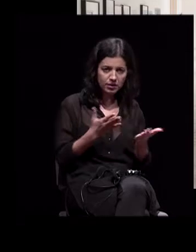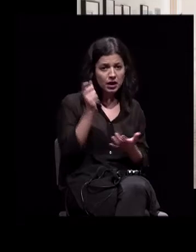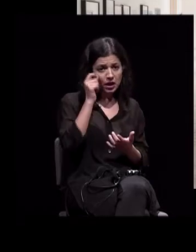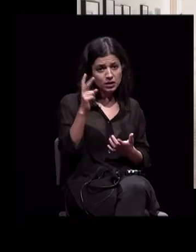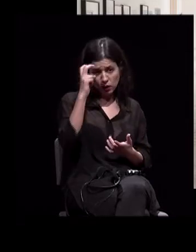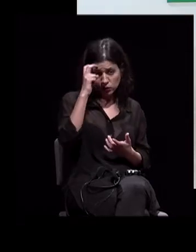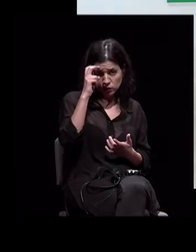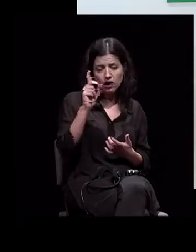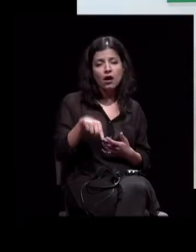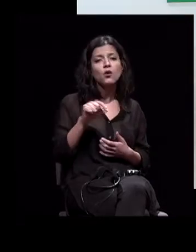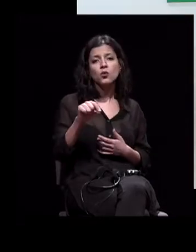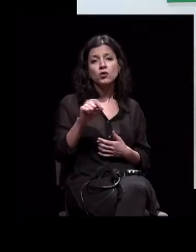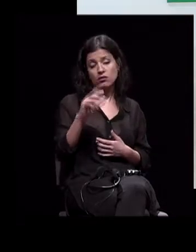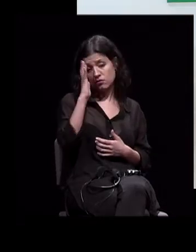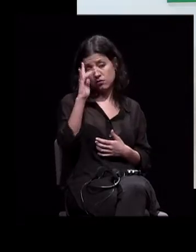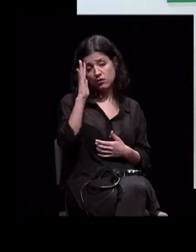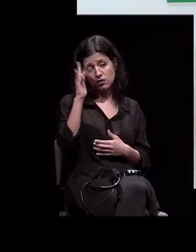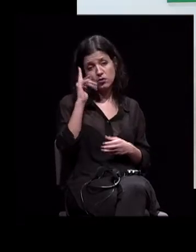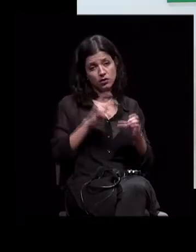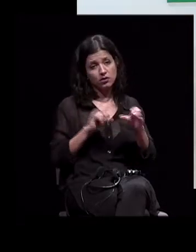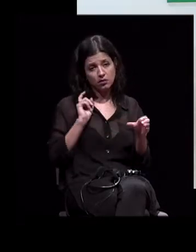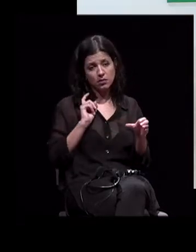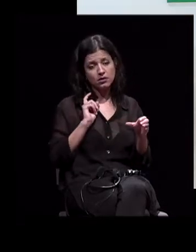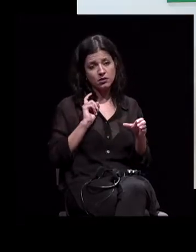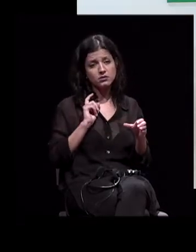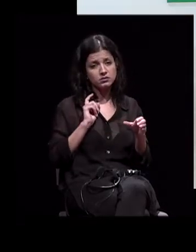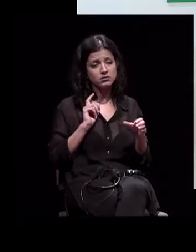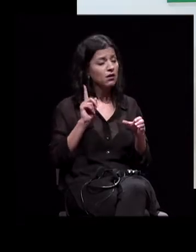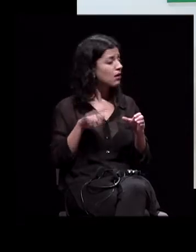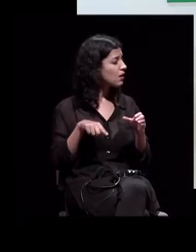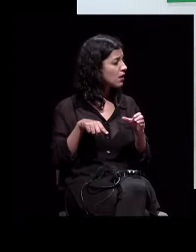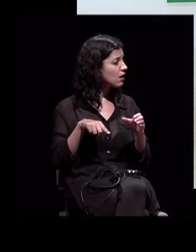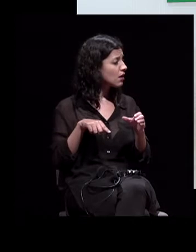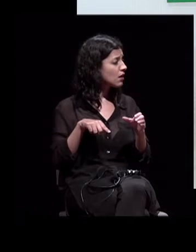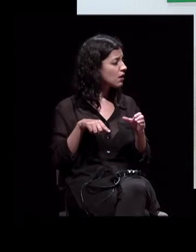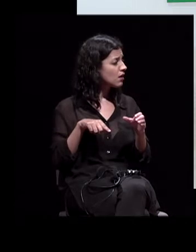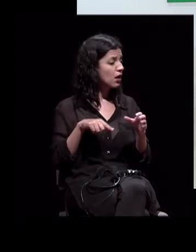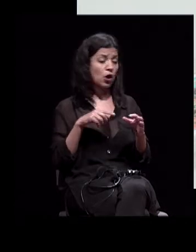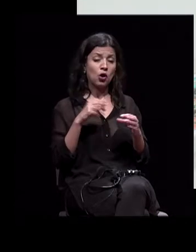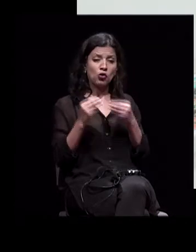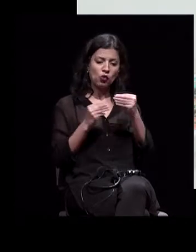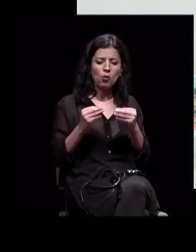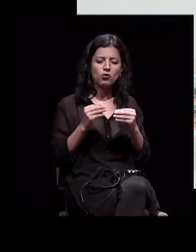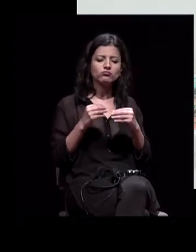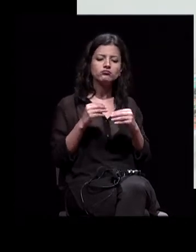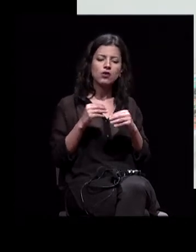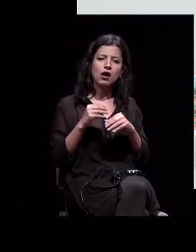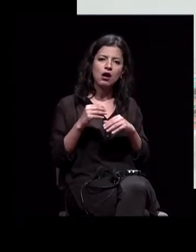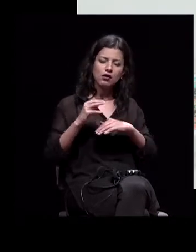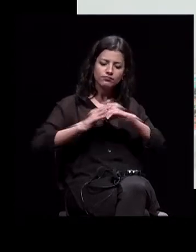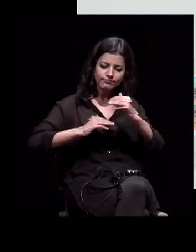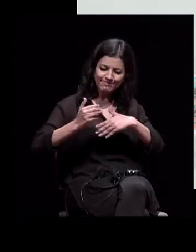teoría de la dependencia, que es más pues, una teoría dentro de la formulación de la economía política. Entonces,